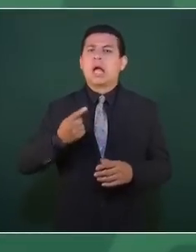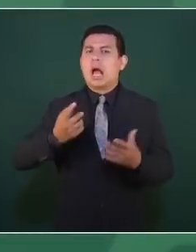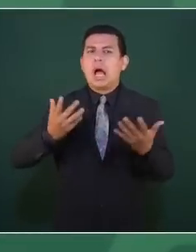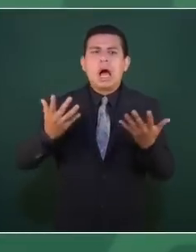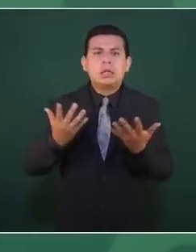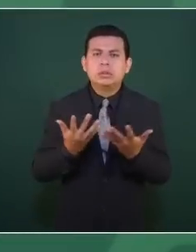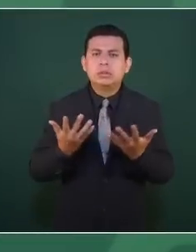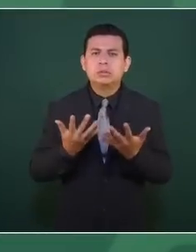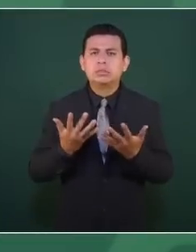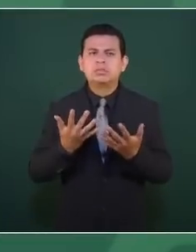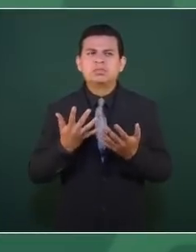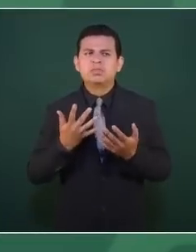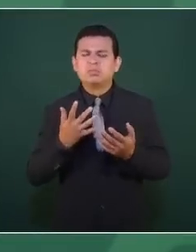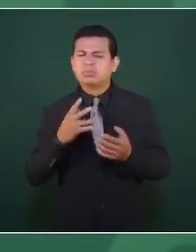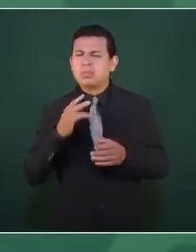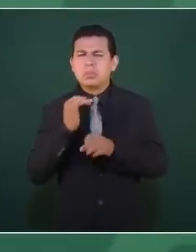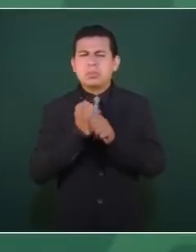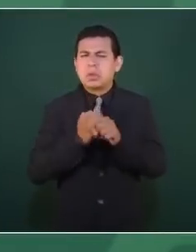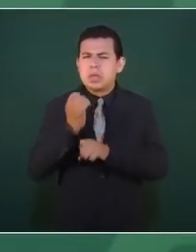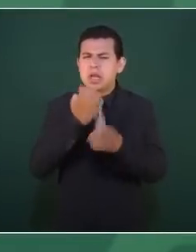terror, miedo.